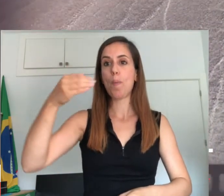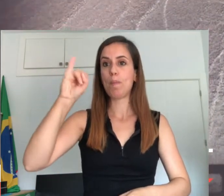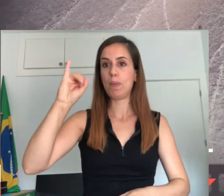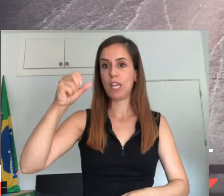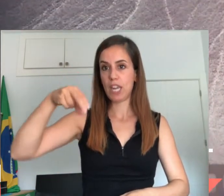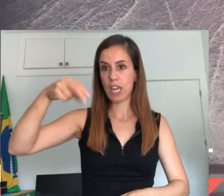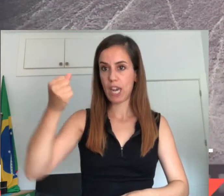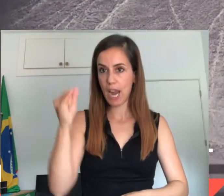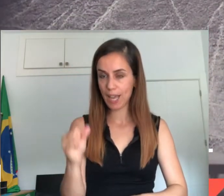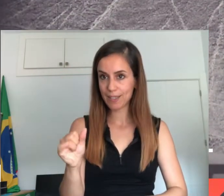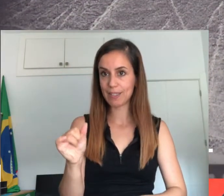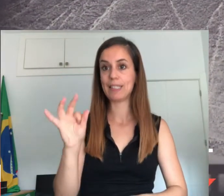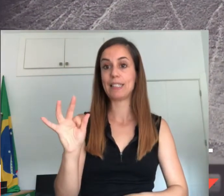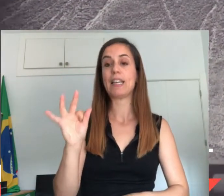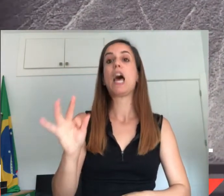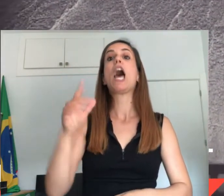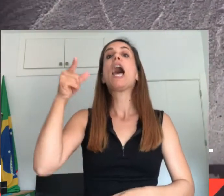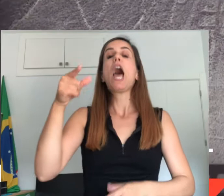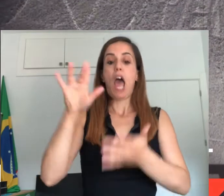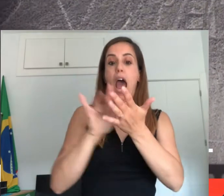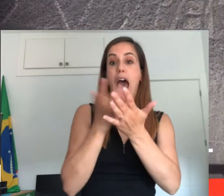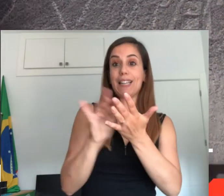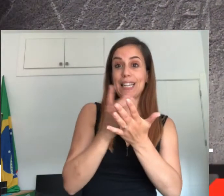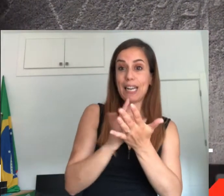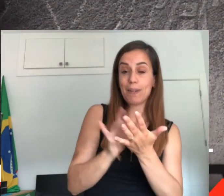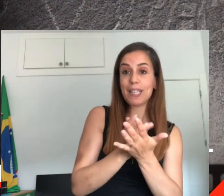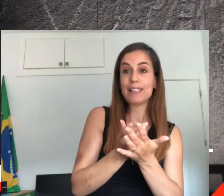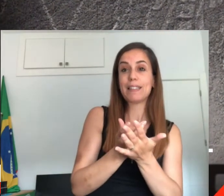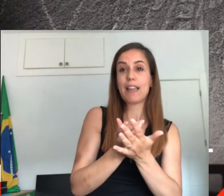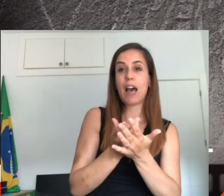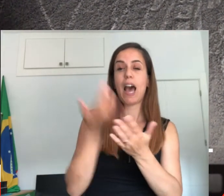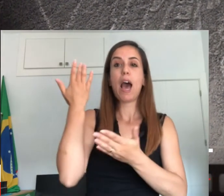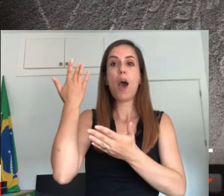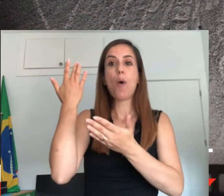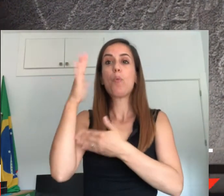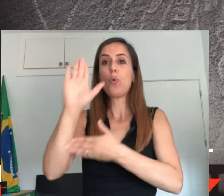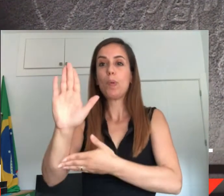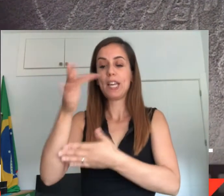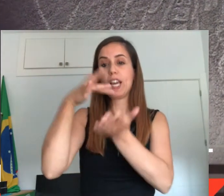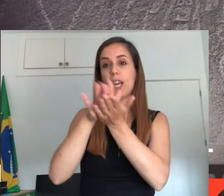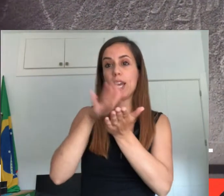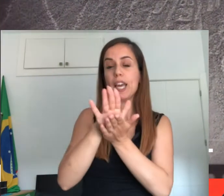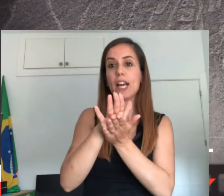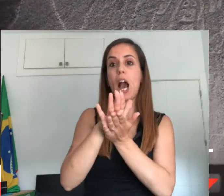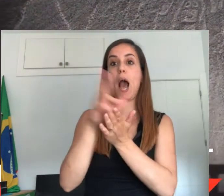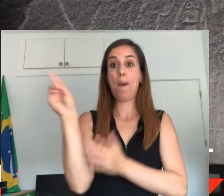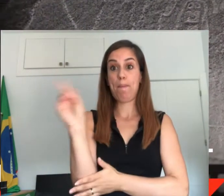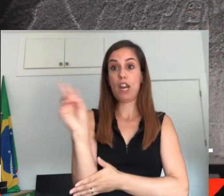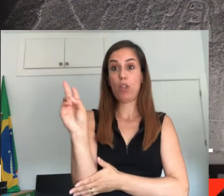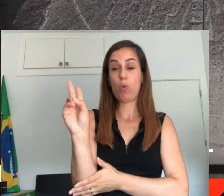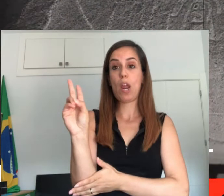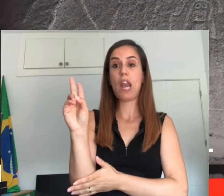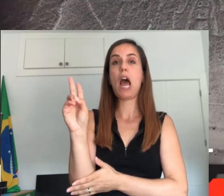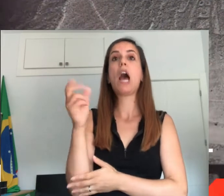y en su obra, que está editada por Interciencia, que es una revista que está editada en Caracas, en Venezuela,